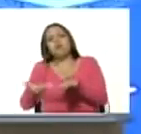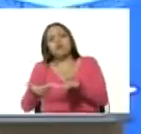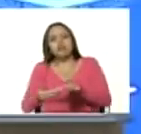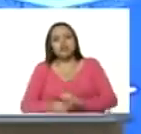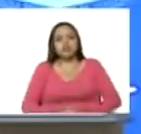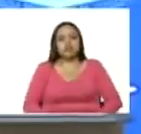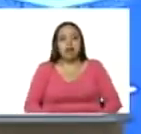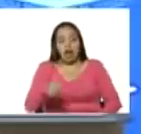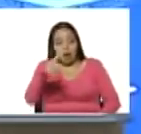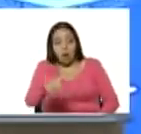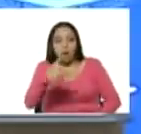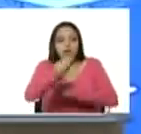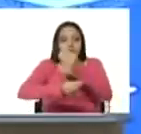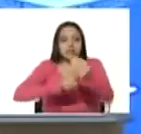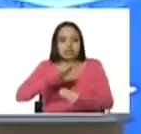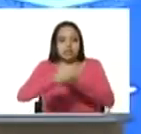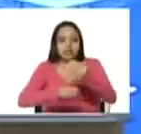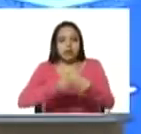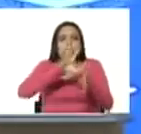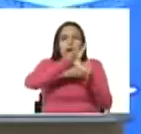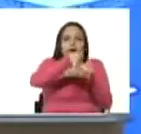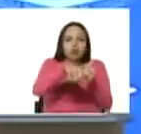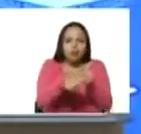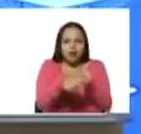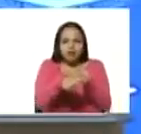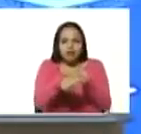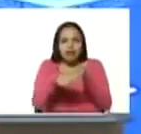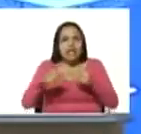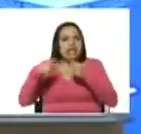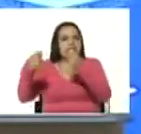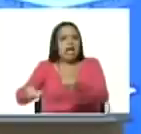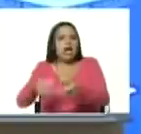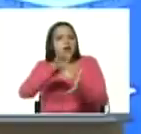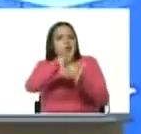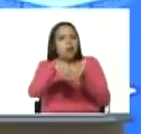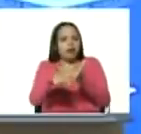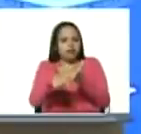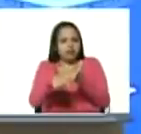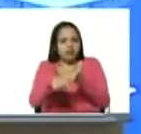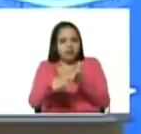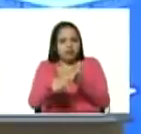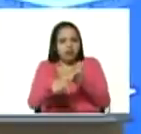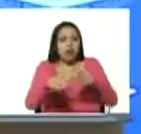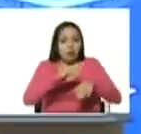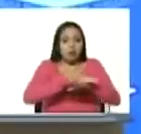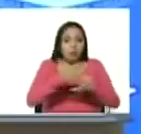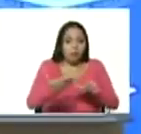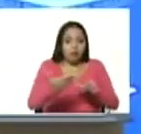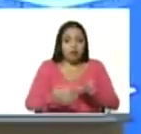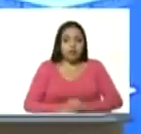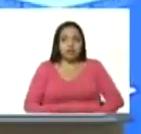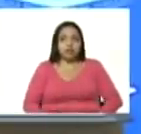Para lo que están haciendo, para robar y dejar robar, porque